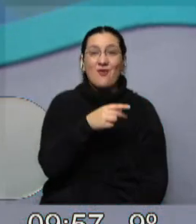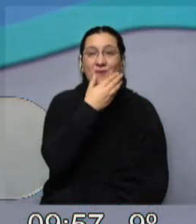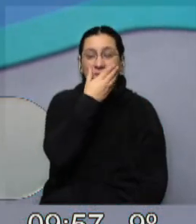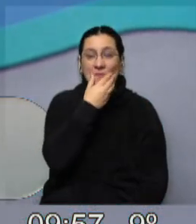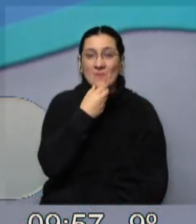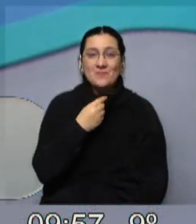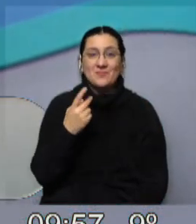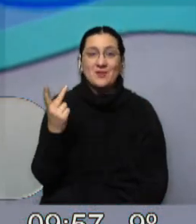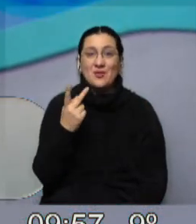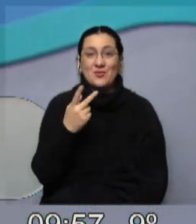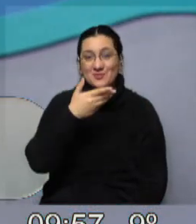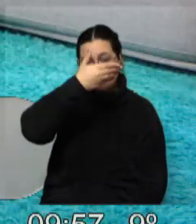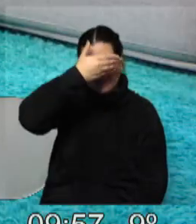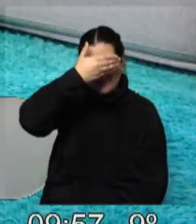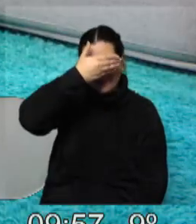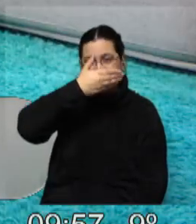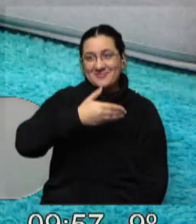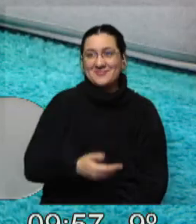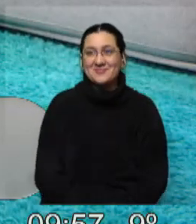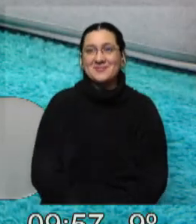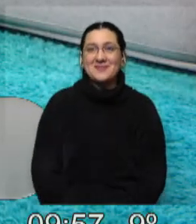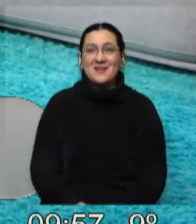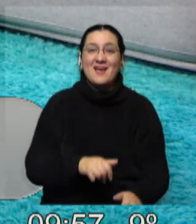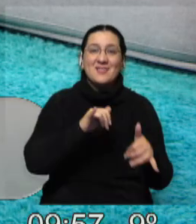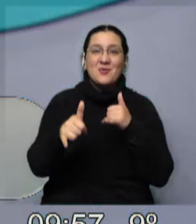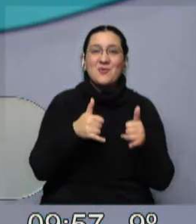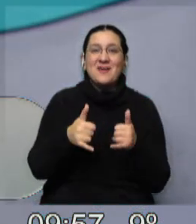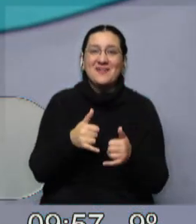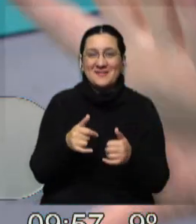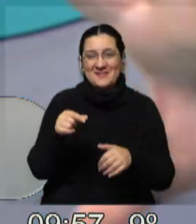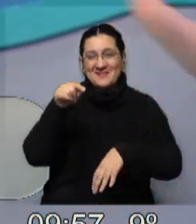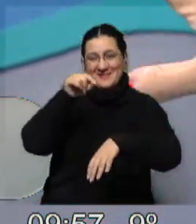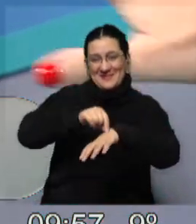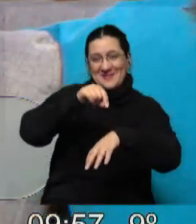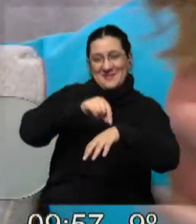se ponen los dos. Pero puede... Andan jugando a la gallinita ciega.